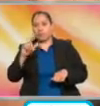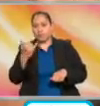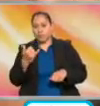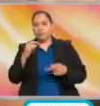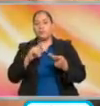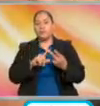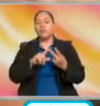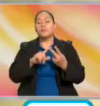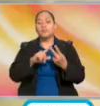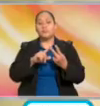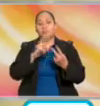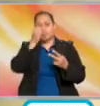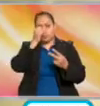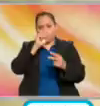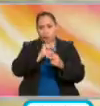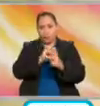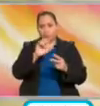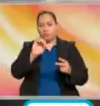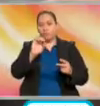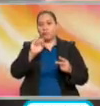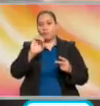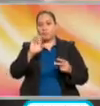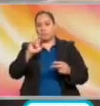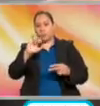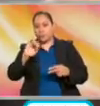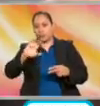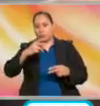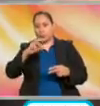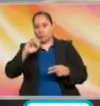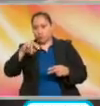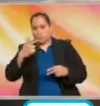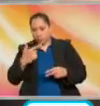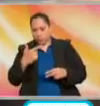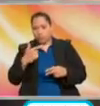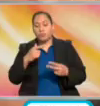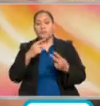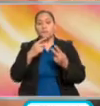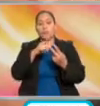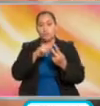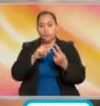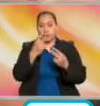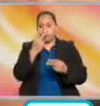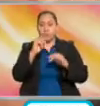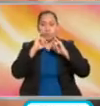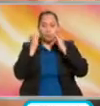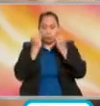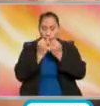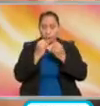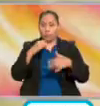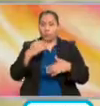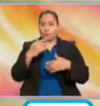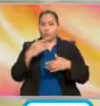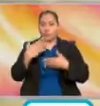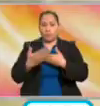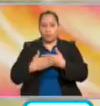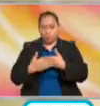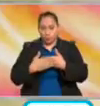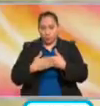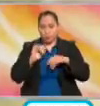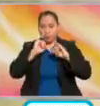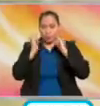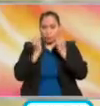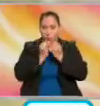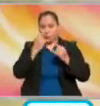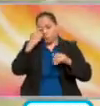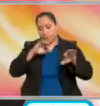su homólogo, que es el secretario Osorio Chong. Así que lo que podemos prever de estas dos reuniones y de estas próximas